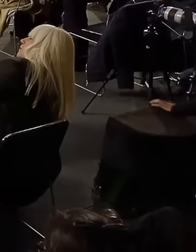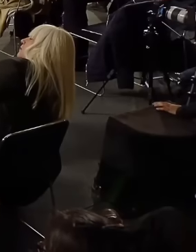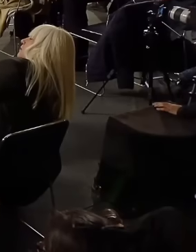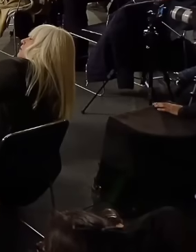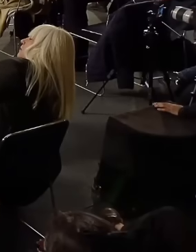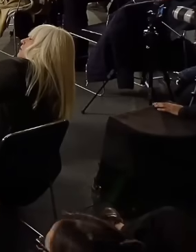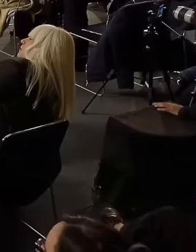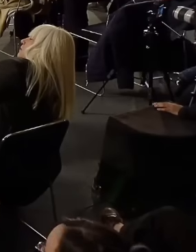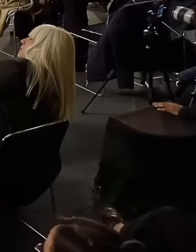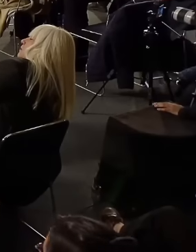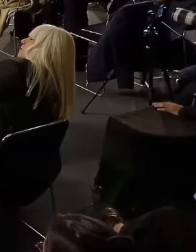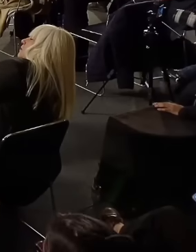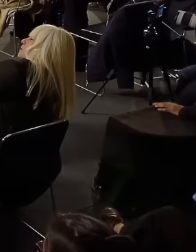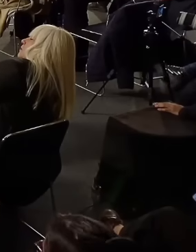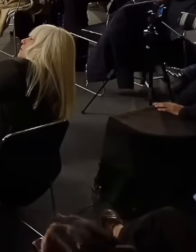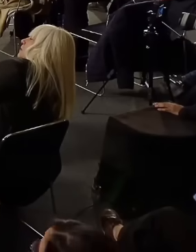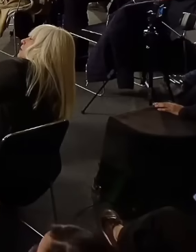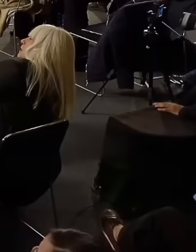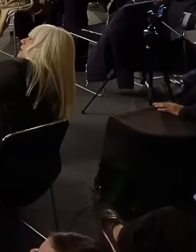10.731 homicidios.